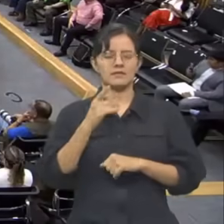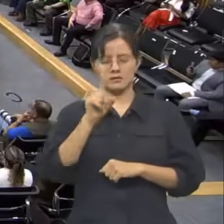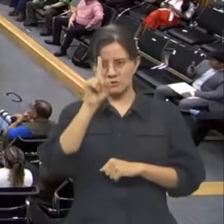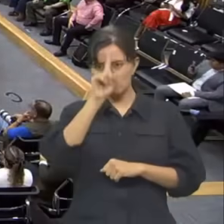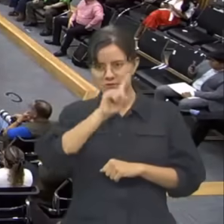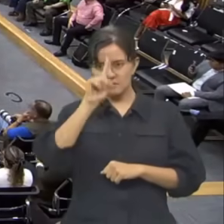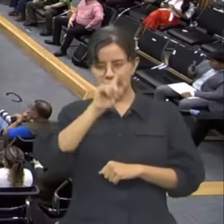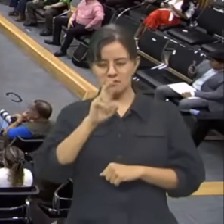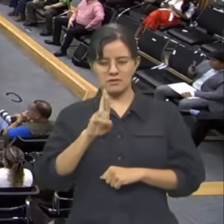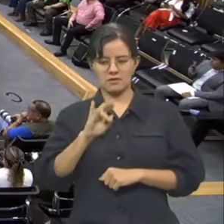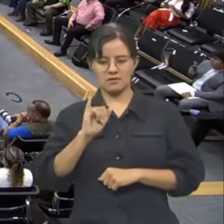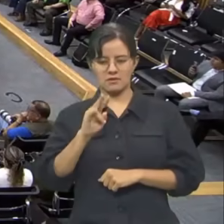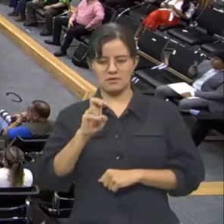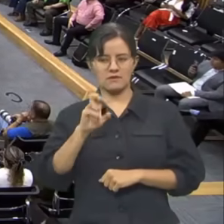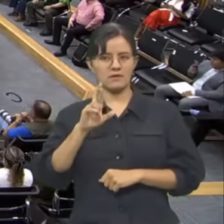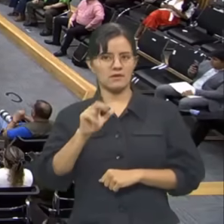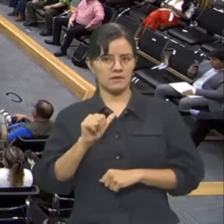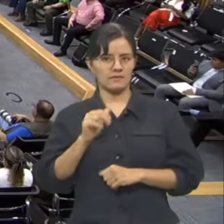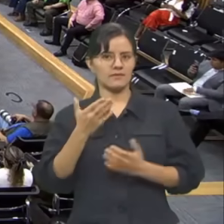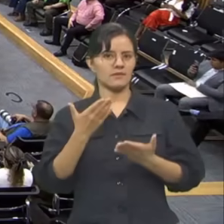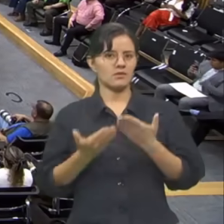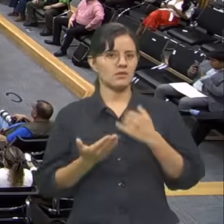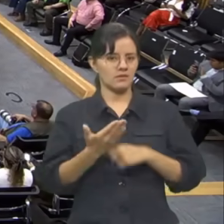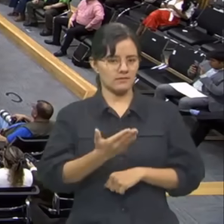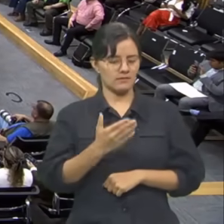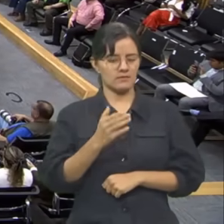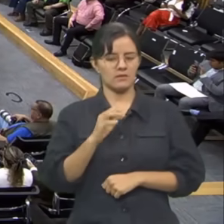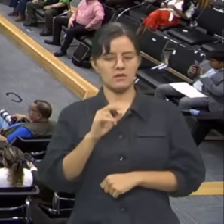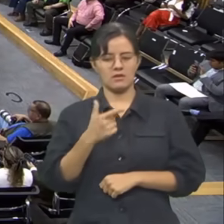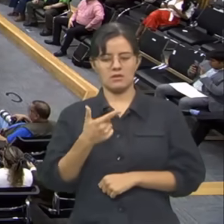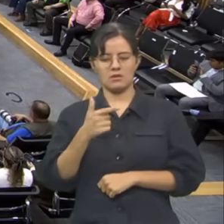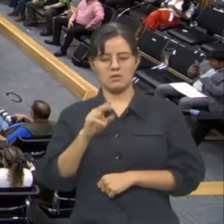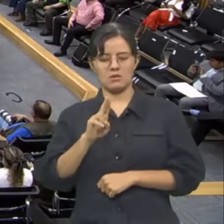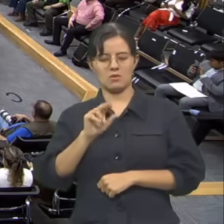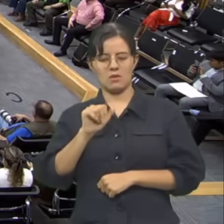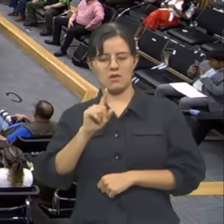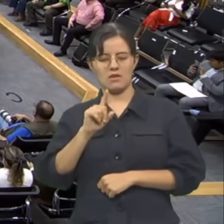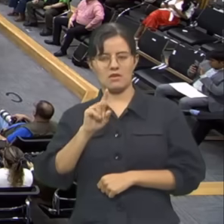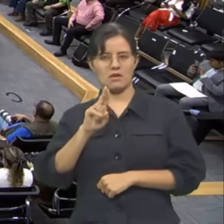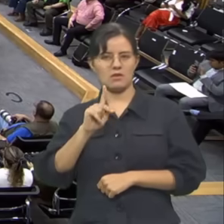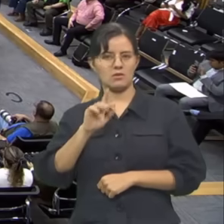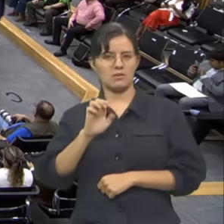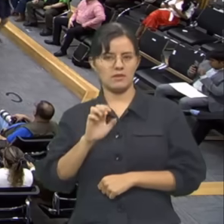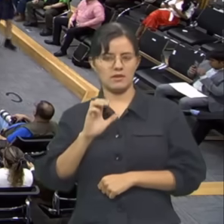Guadalupe Acosta Naranjo Muchas gracias